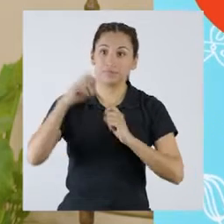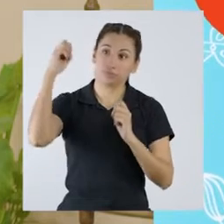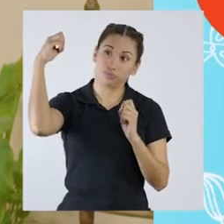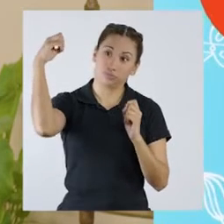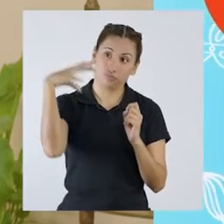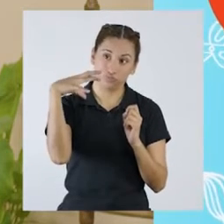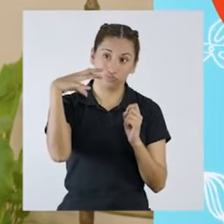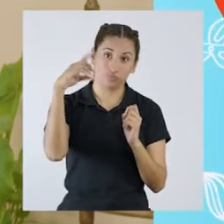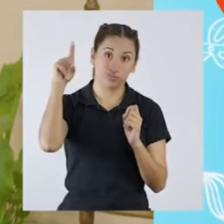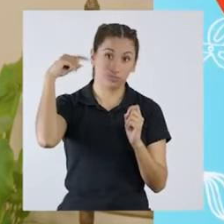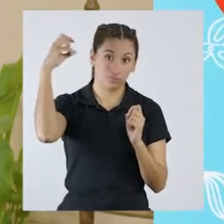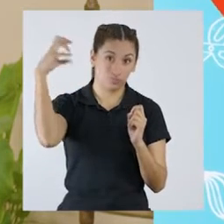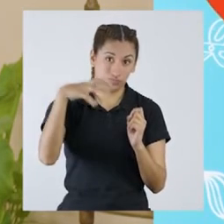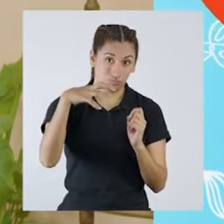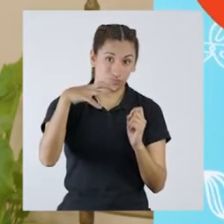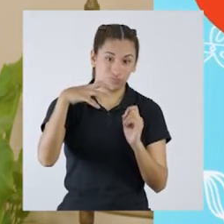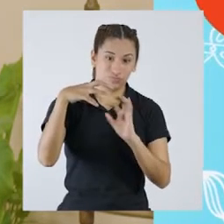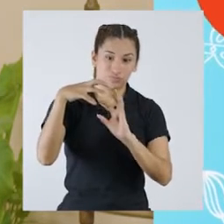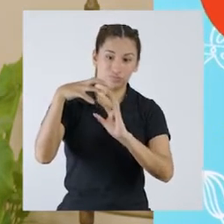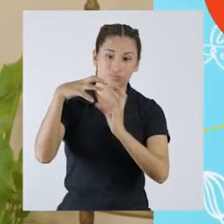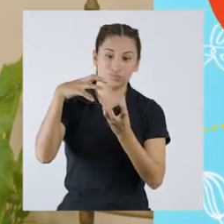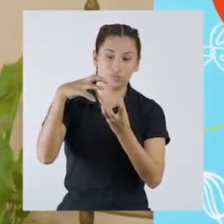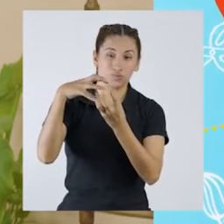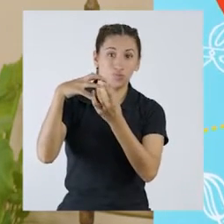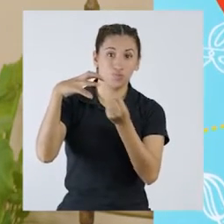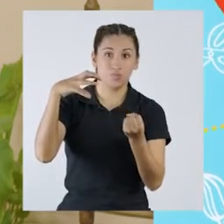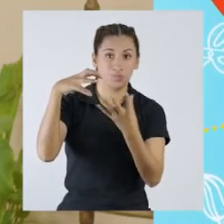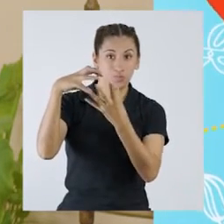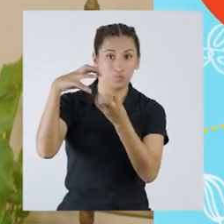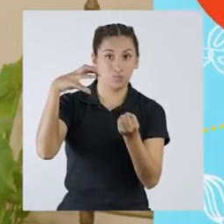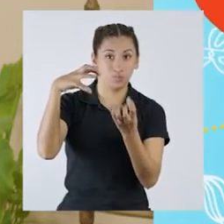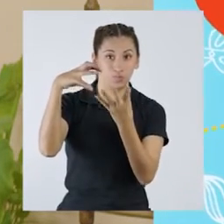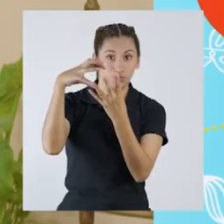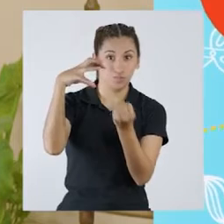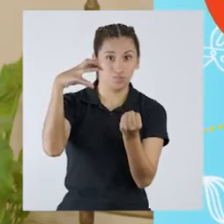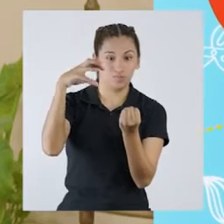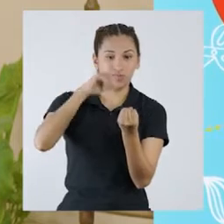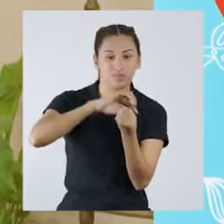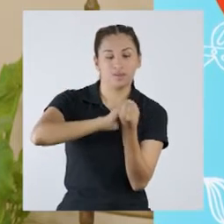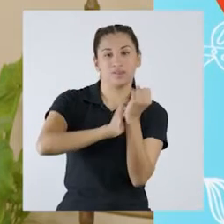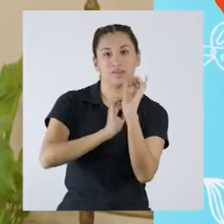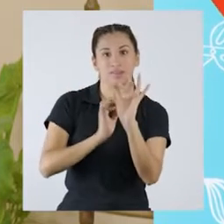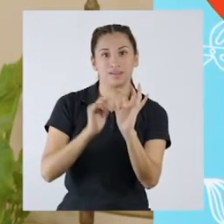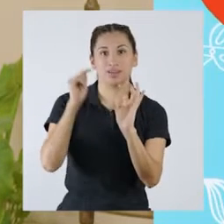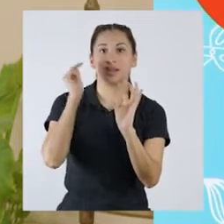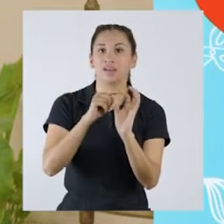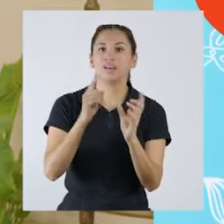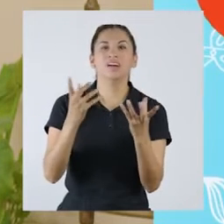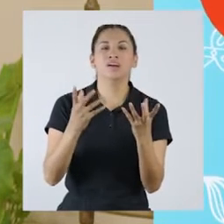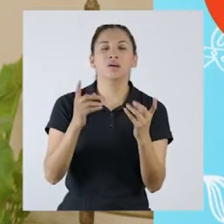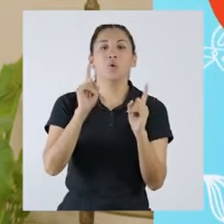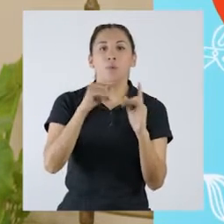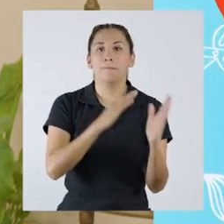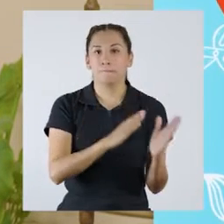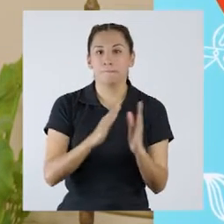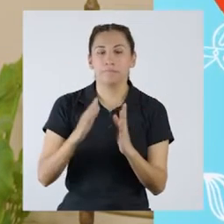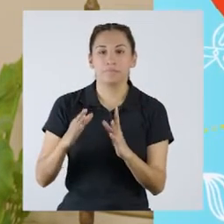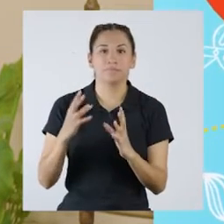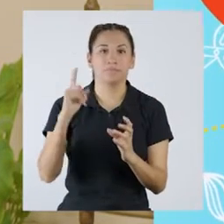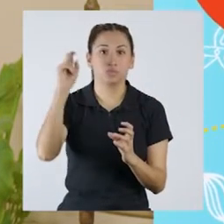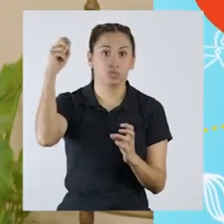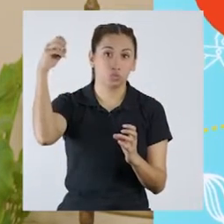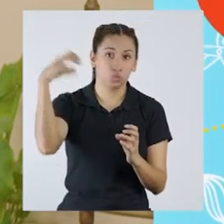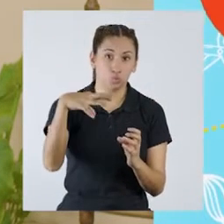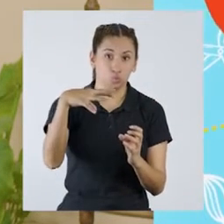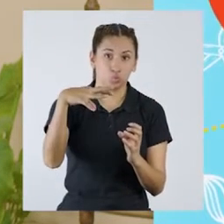energía luminosa del sol en energía química para la planta. Es decir, se trata de un proceso impulsado por la